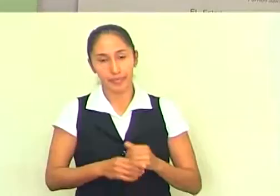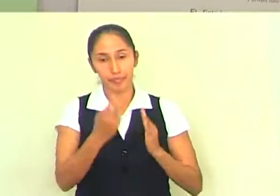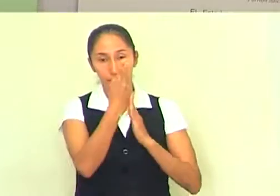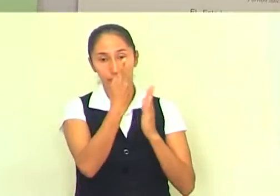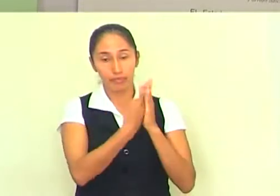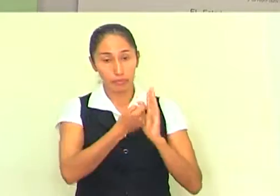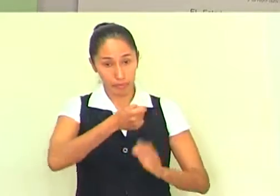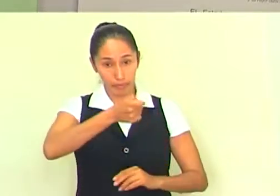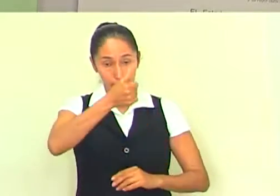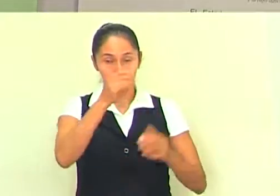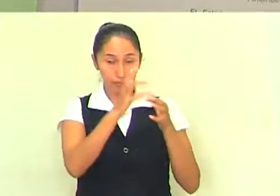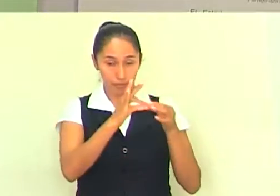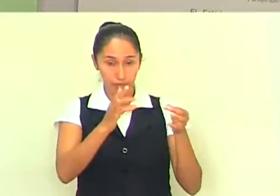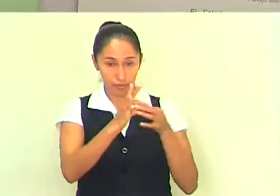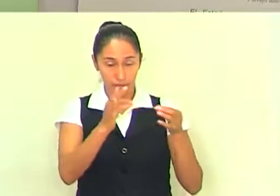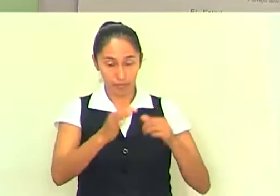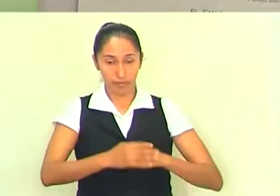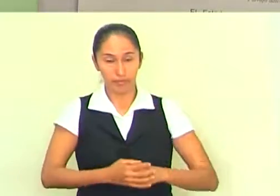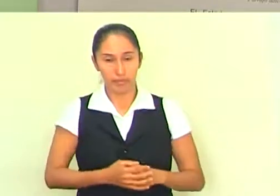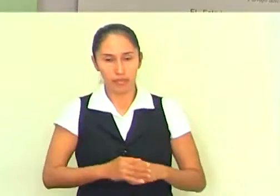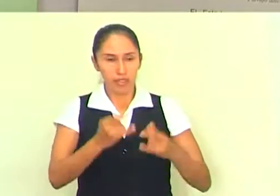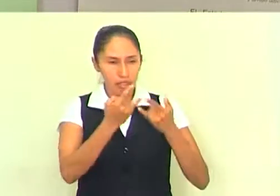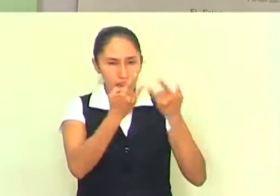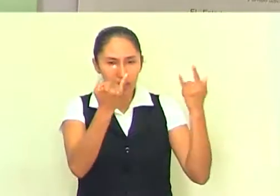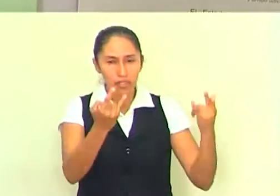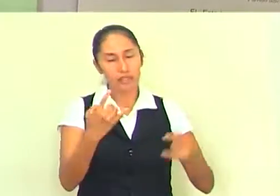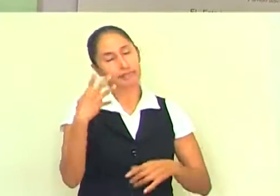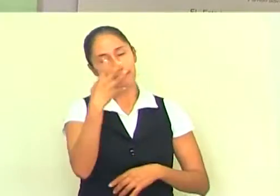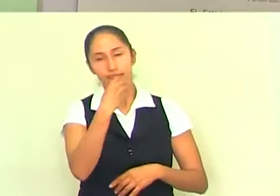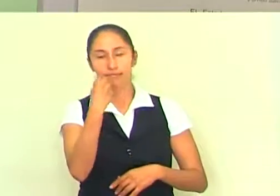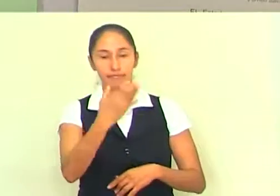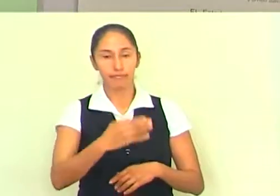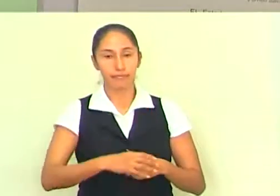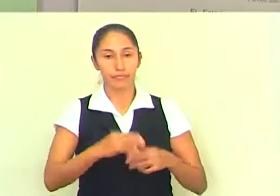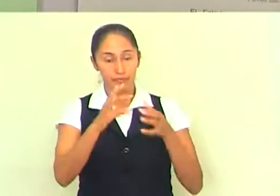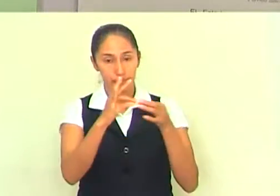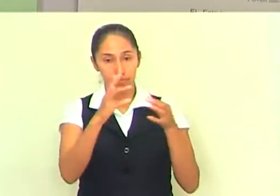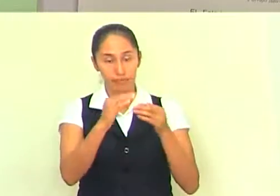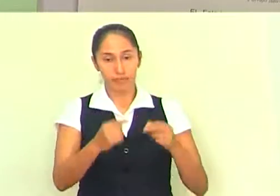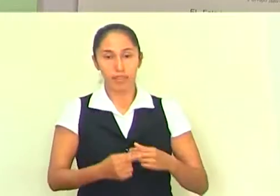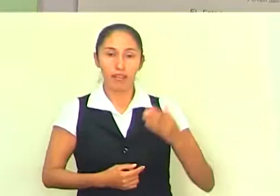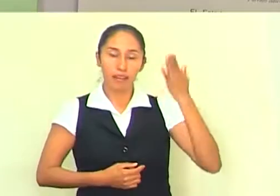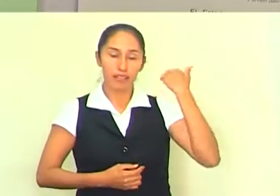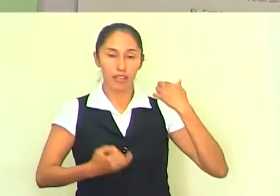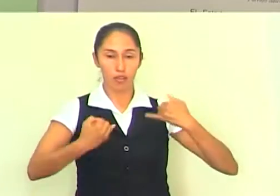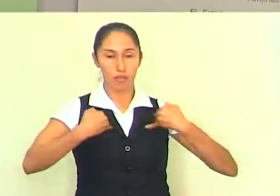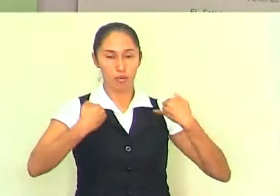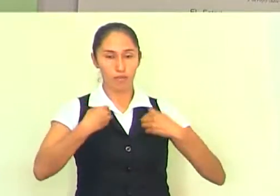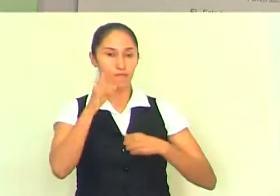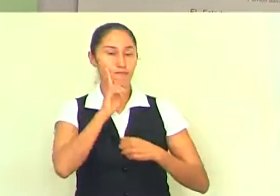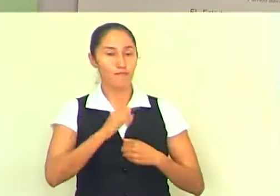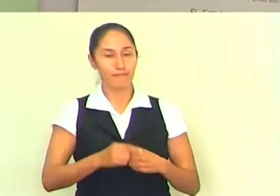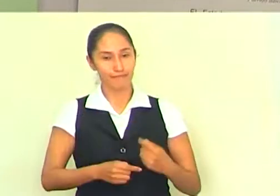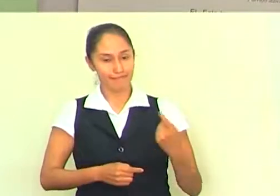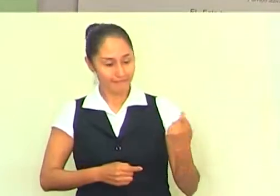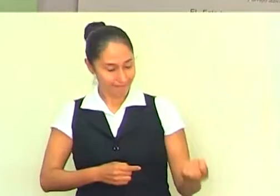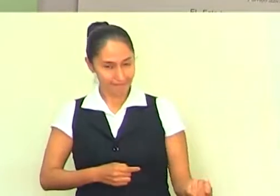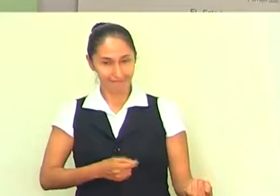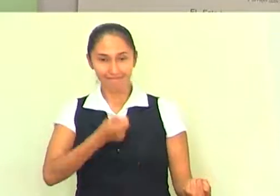historia bonita que les describí de una jovencita Itandió, una